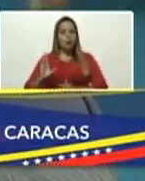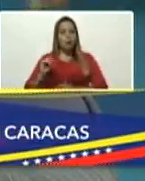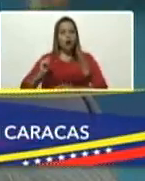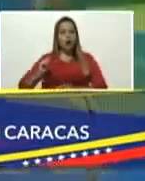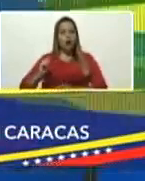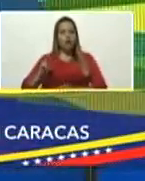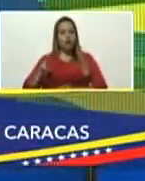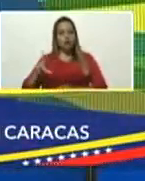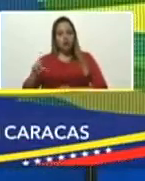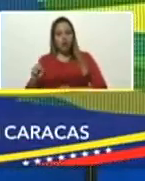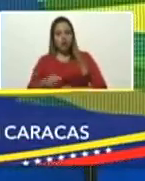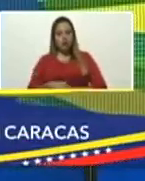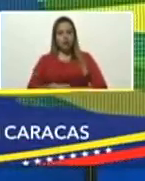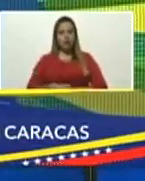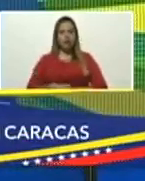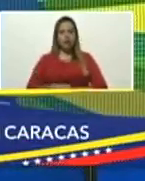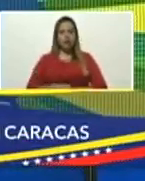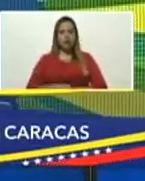El Foro de Sao Paulo ha sido